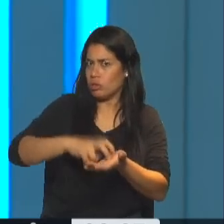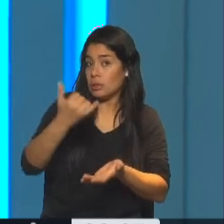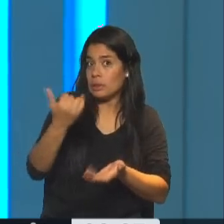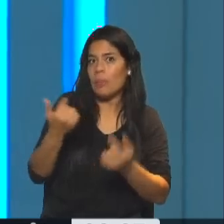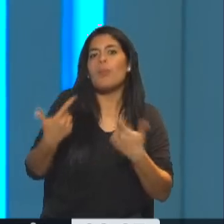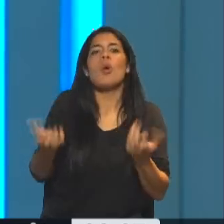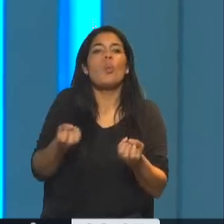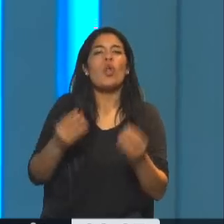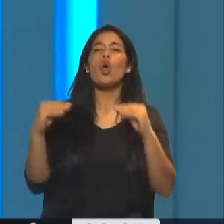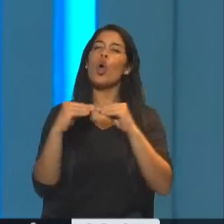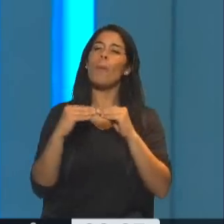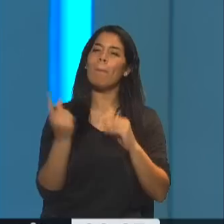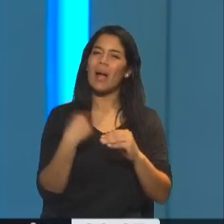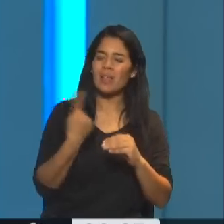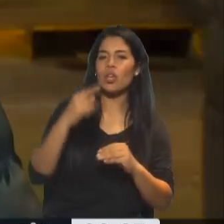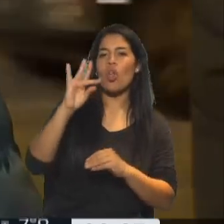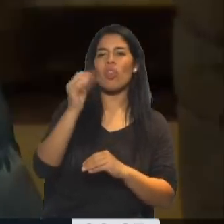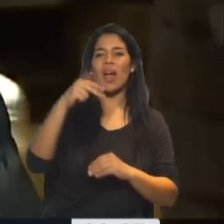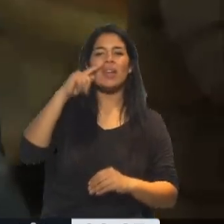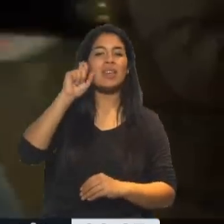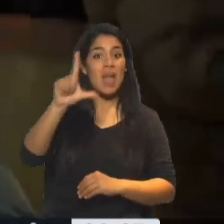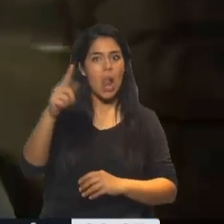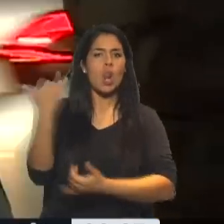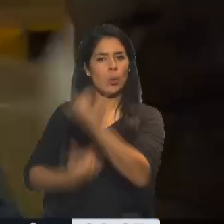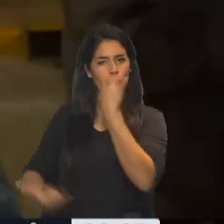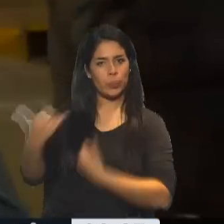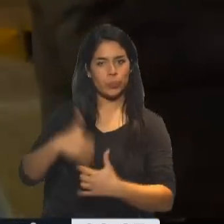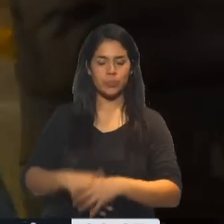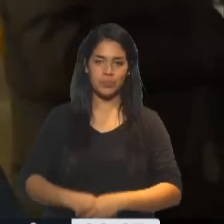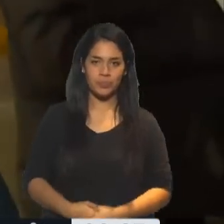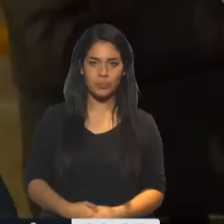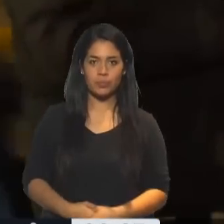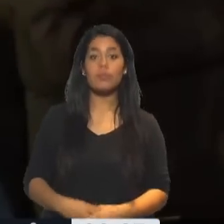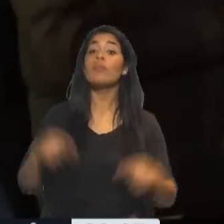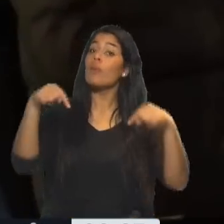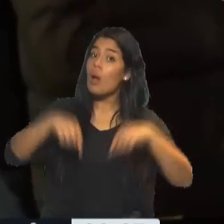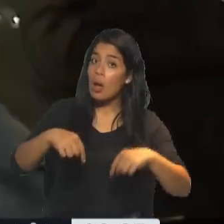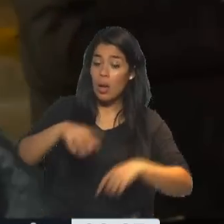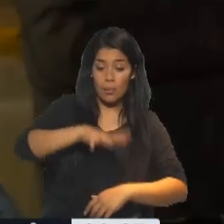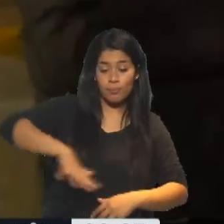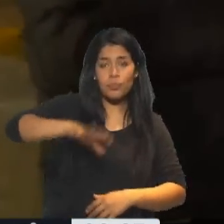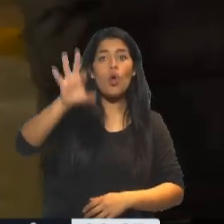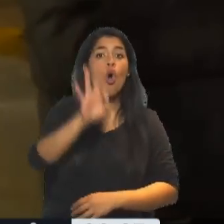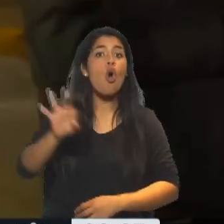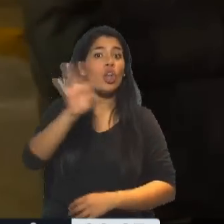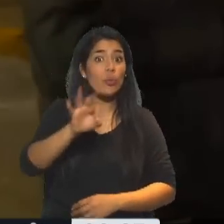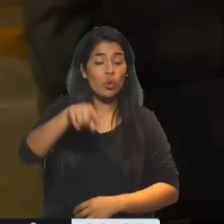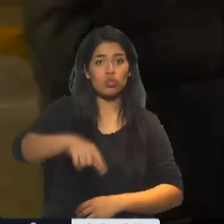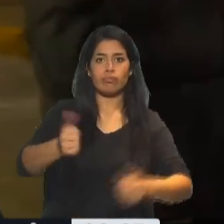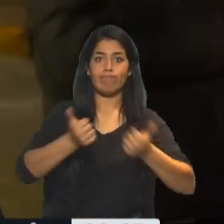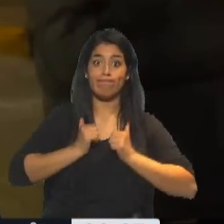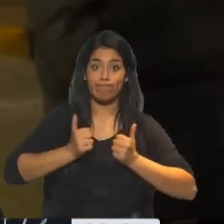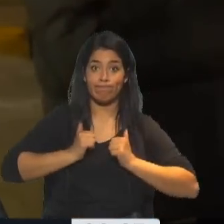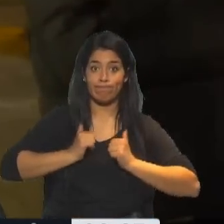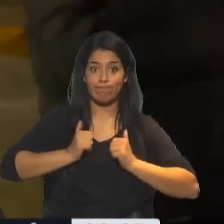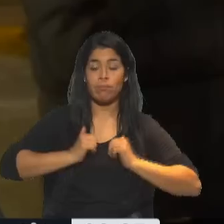Daniel Castaño nos informa. Crece la expectativa aquí en la Quinta de Olivos a medida que avanzan